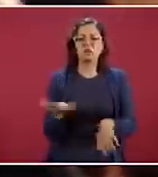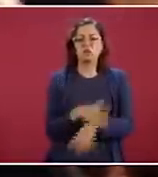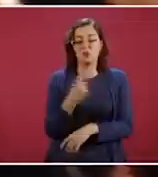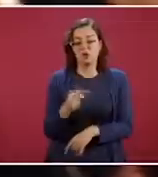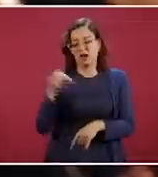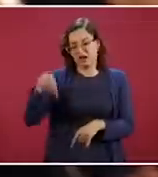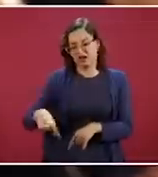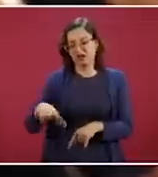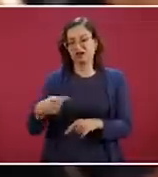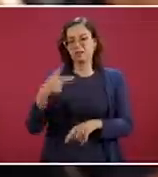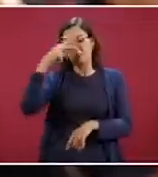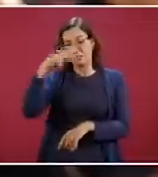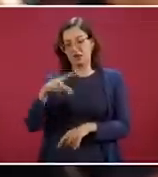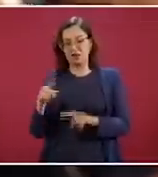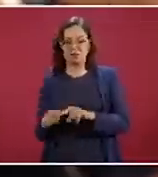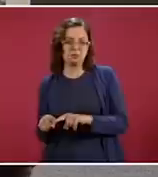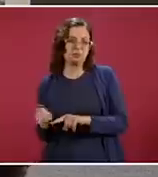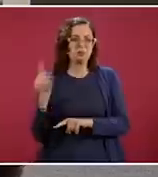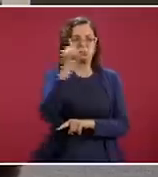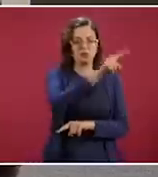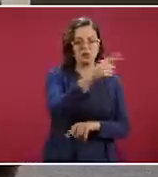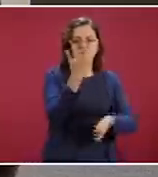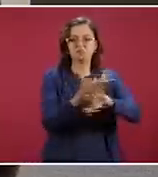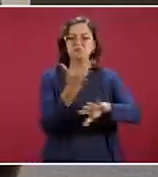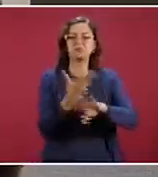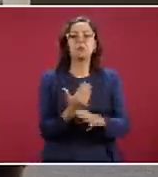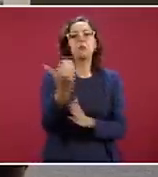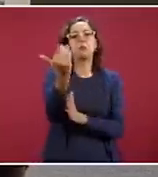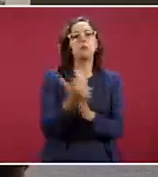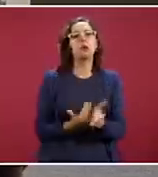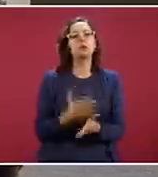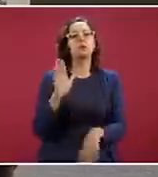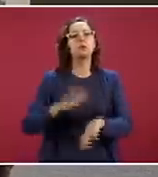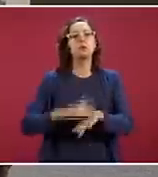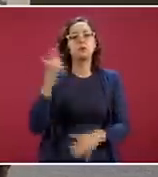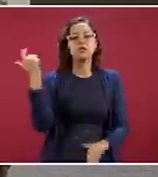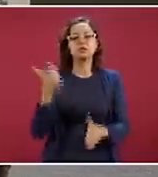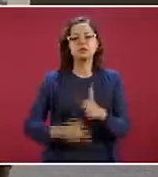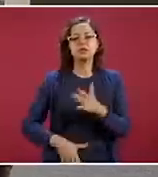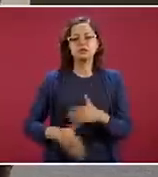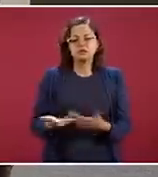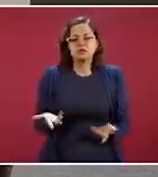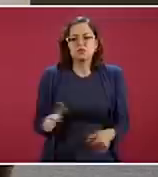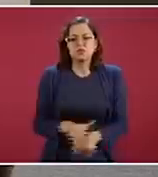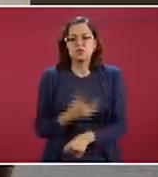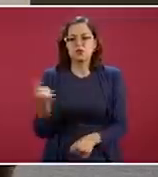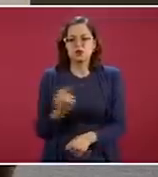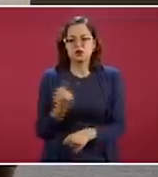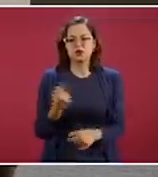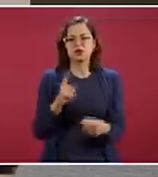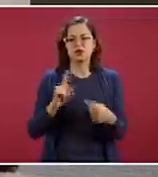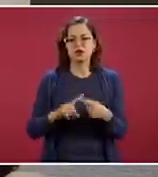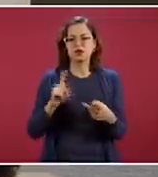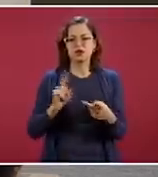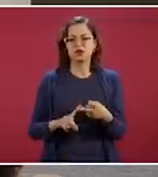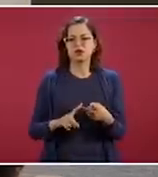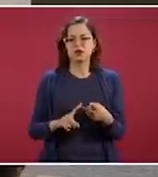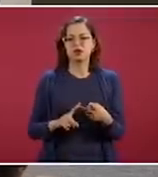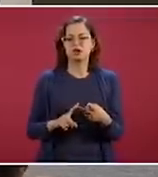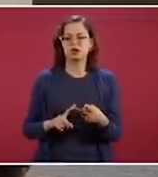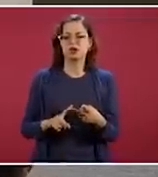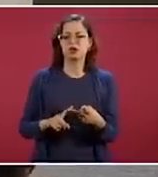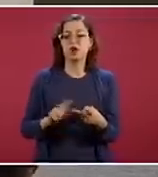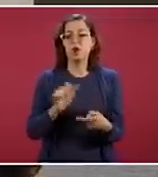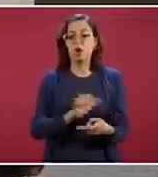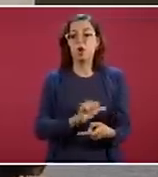a Estados Unidos cobran muchísimo menos dinero. Esa es una pregunta. Y la otra, bueno, de una vez le comento, adelante,